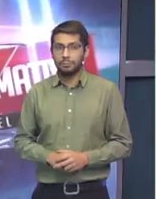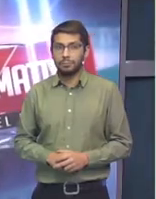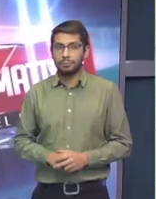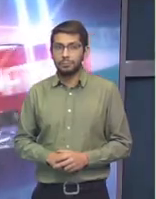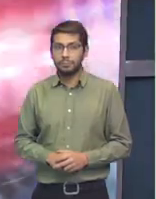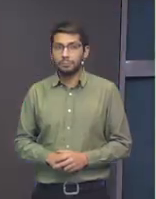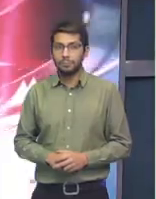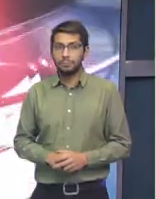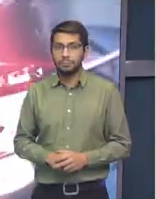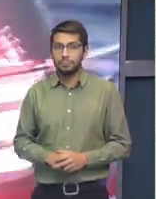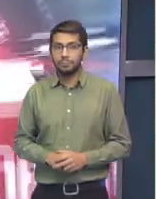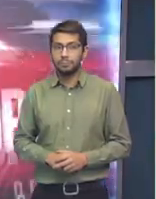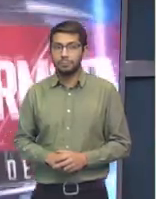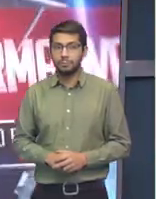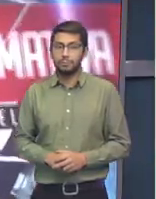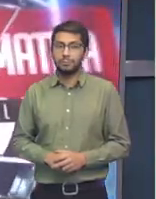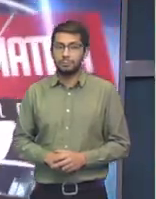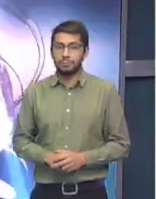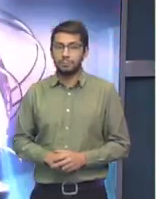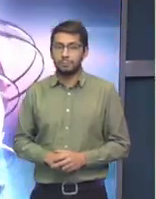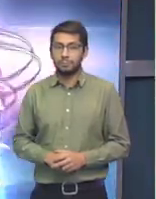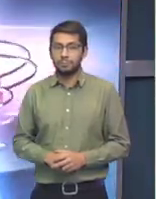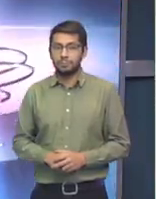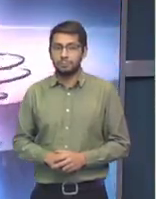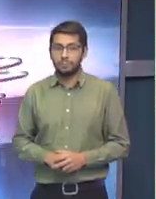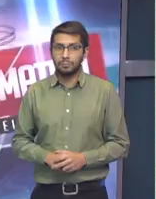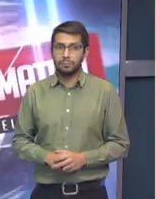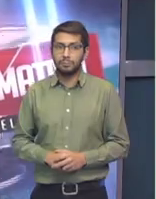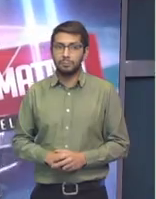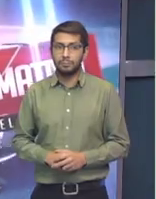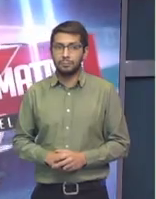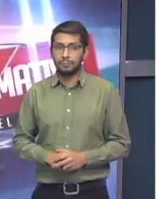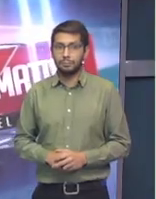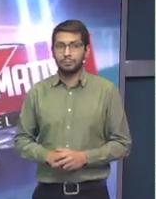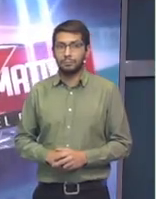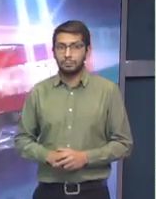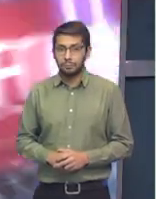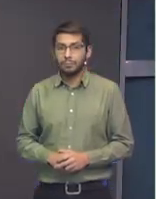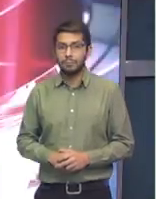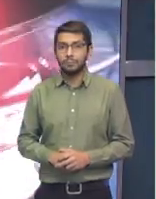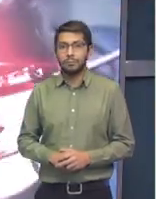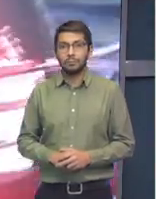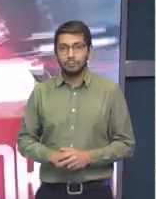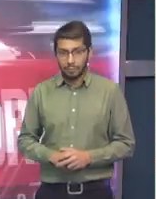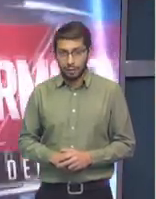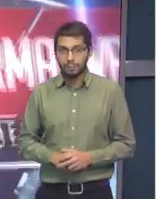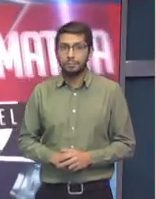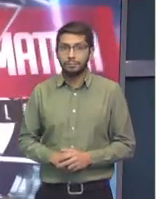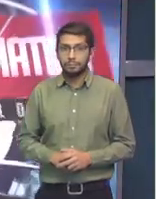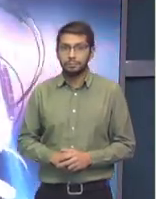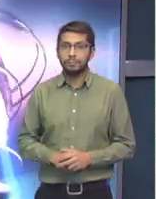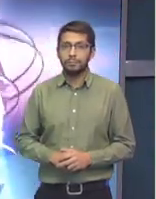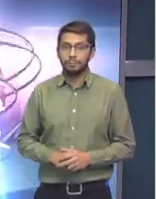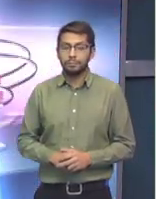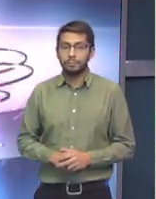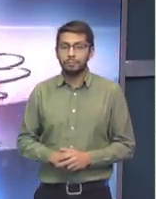los autos. Y luego vamos a tener tres puestos. Uno de estacionamiento, uno de un triage, que le llamamos nosotros admisión. Bien. De ahí pasarán a la